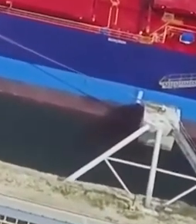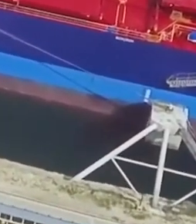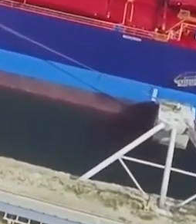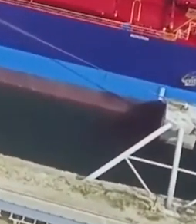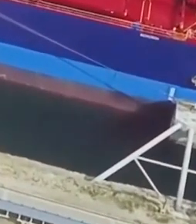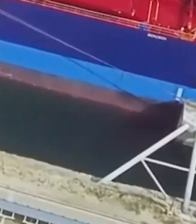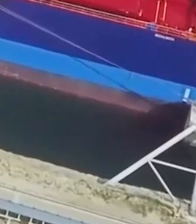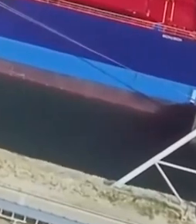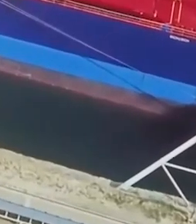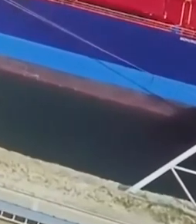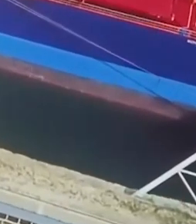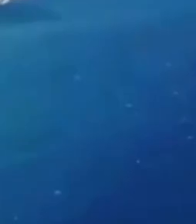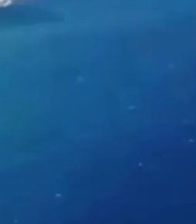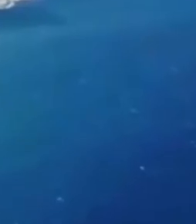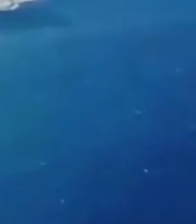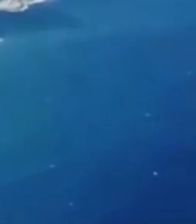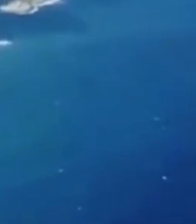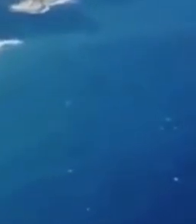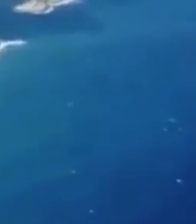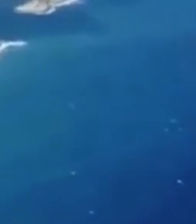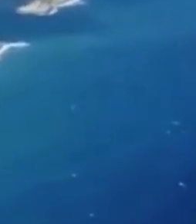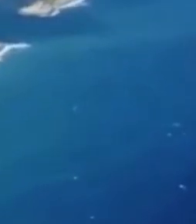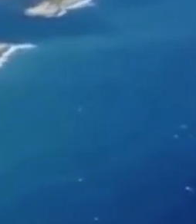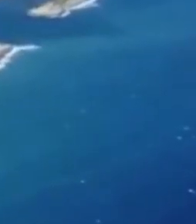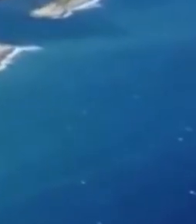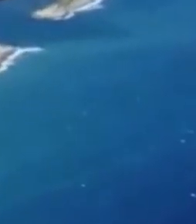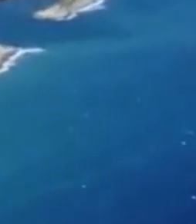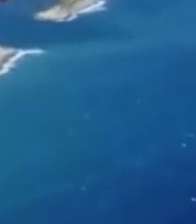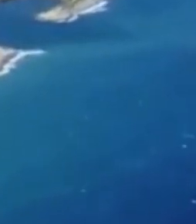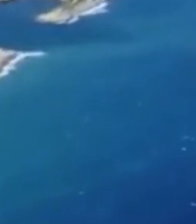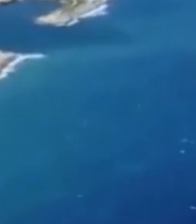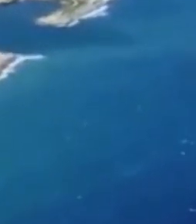y se va a Estados Unidos.